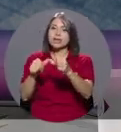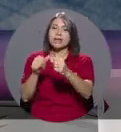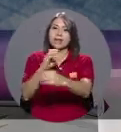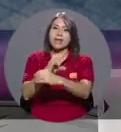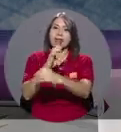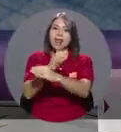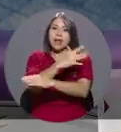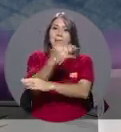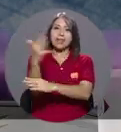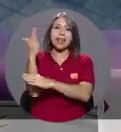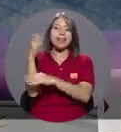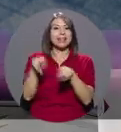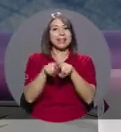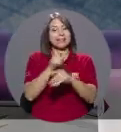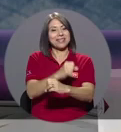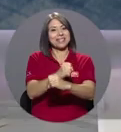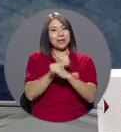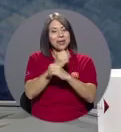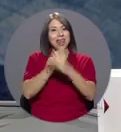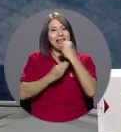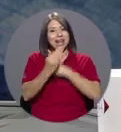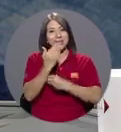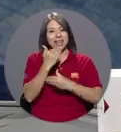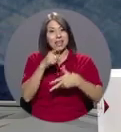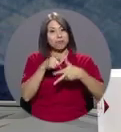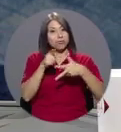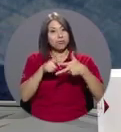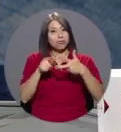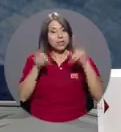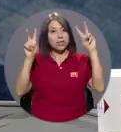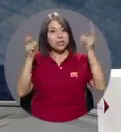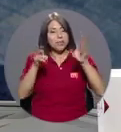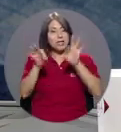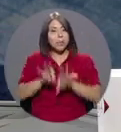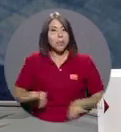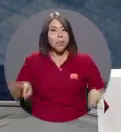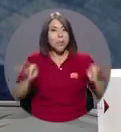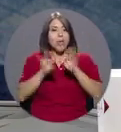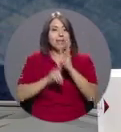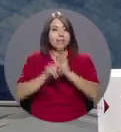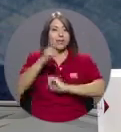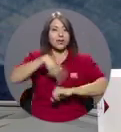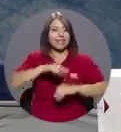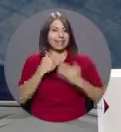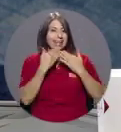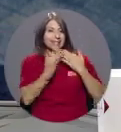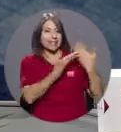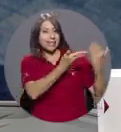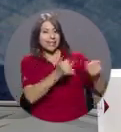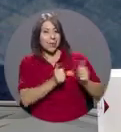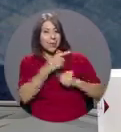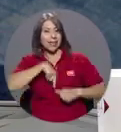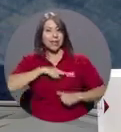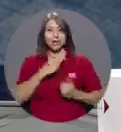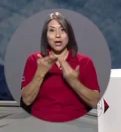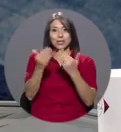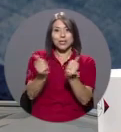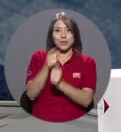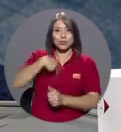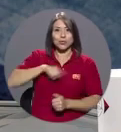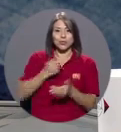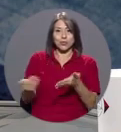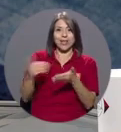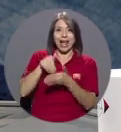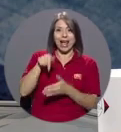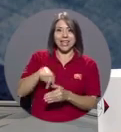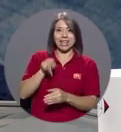sostenibilidad ambiental y, por supuesto, la seguridad alimentaria, que son tres temas que son fundamentales para el desarrollo nacional. Muchas gracias por acompañarnos y a ustedes por estar con